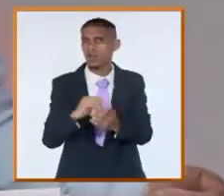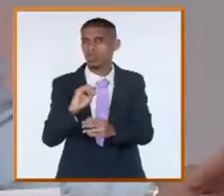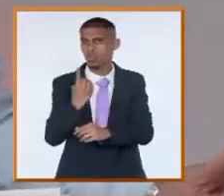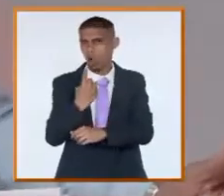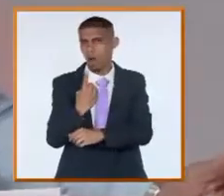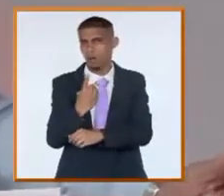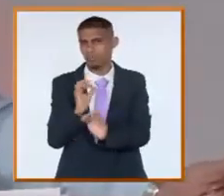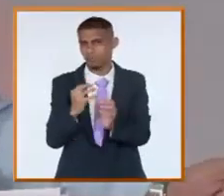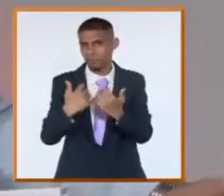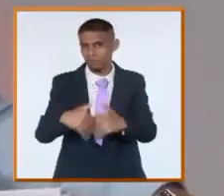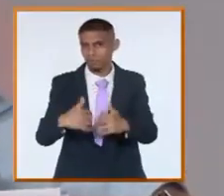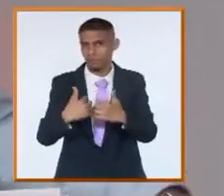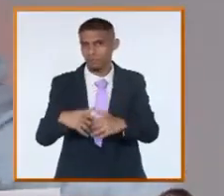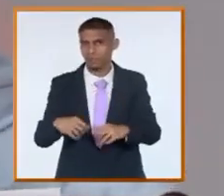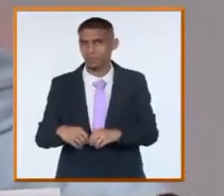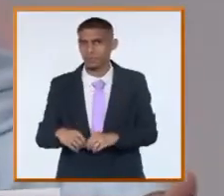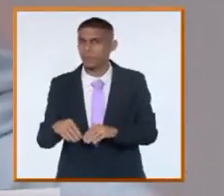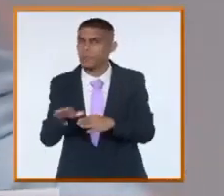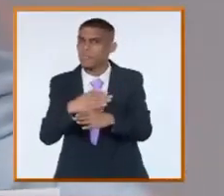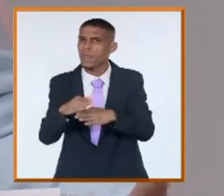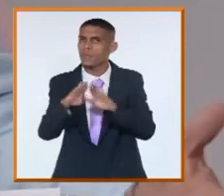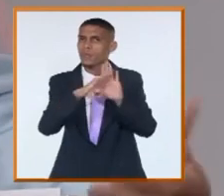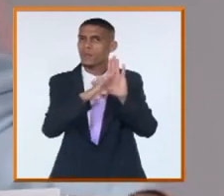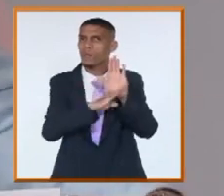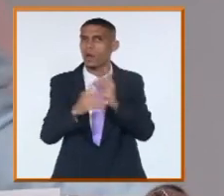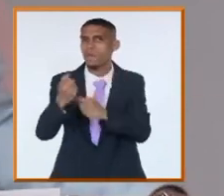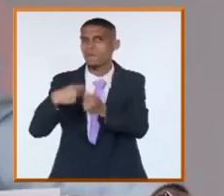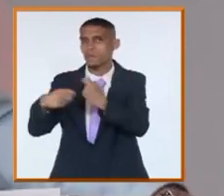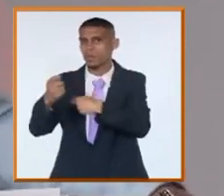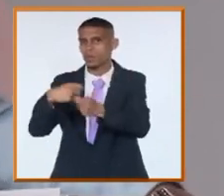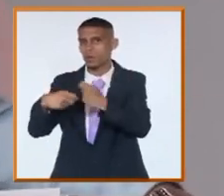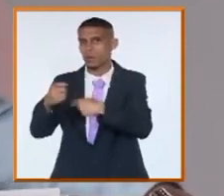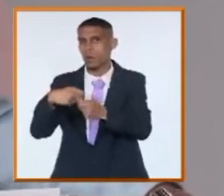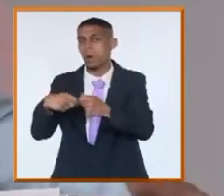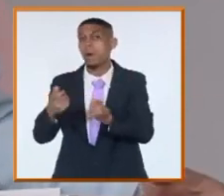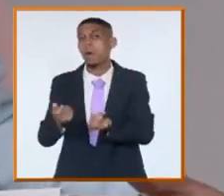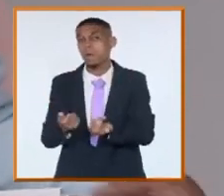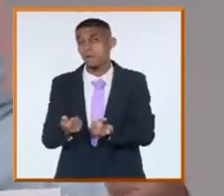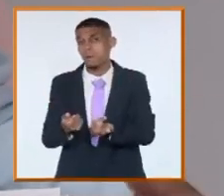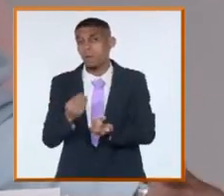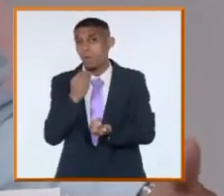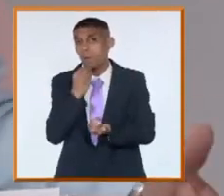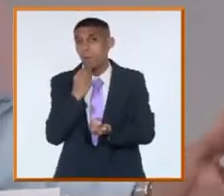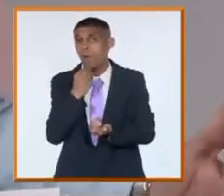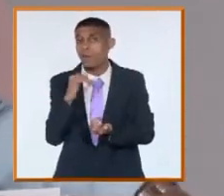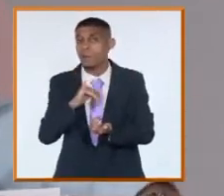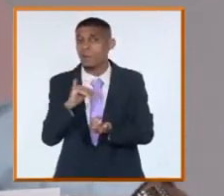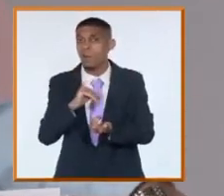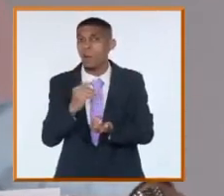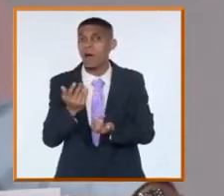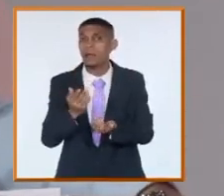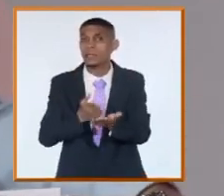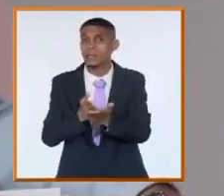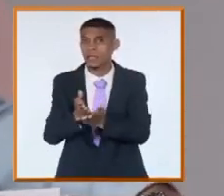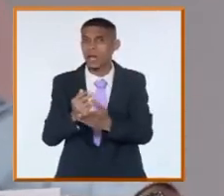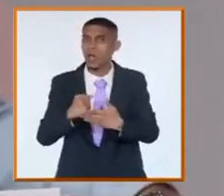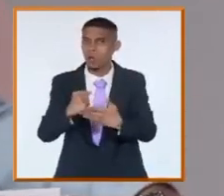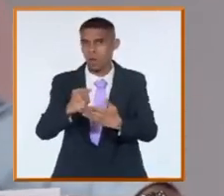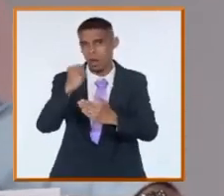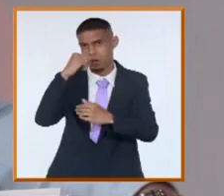partir inclusive de programa de exportación para poder suministrar al país un nivel de